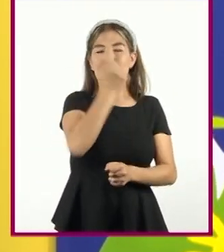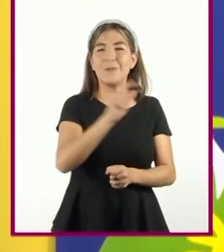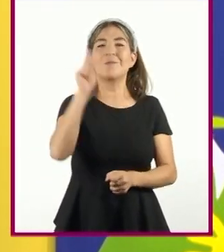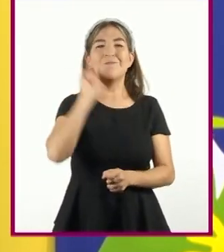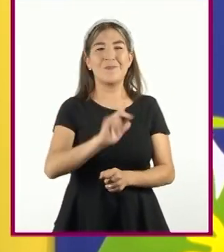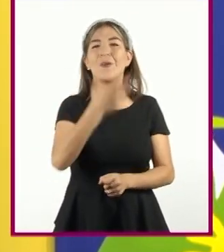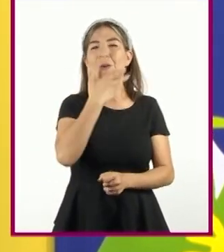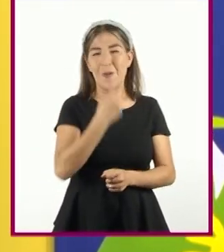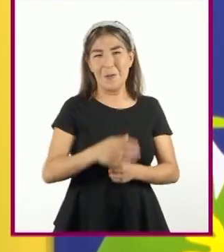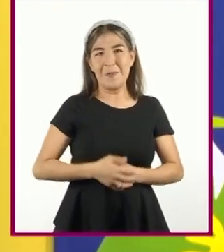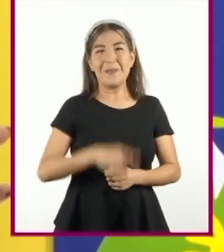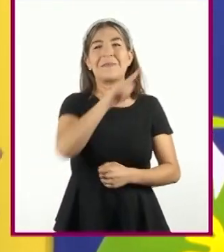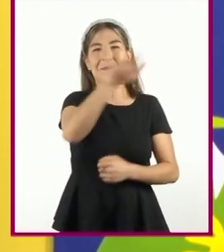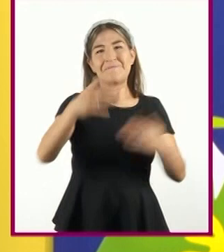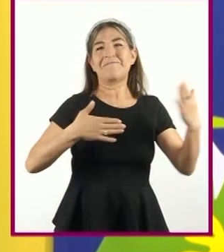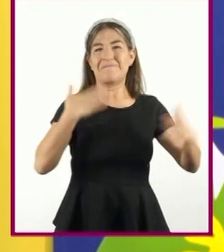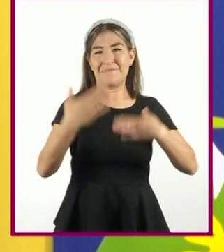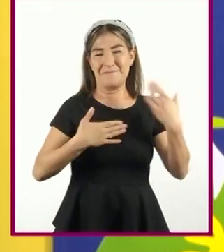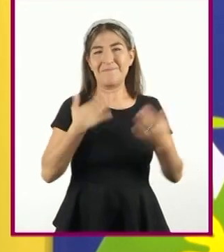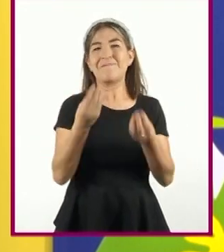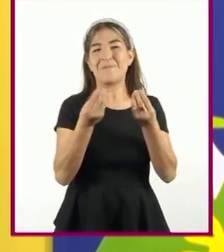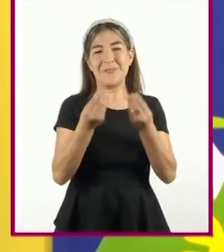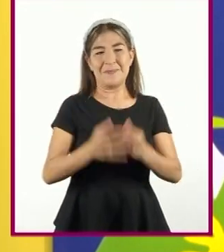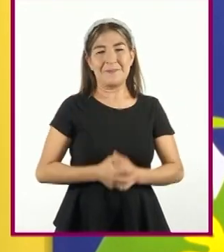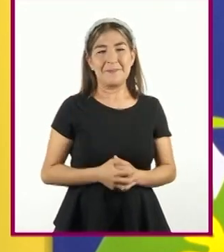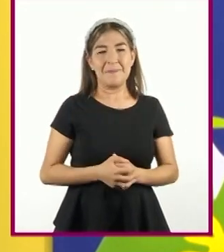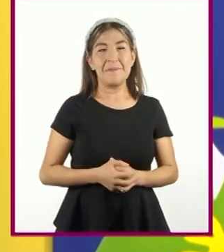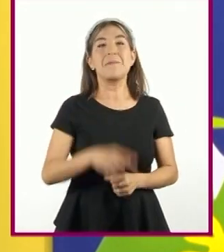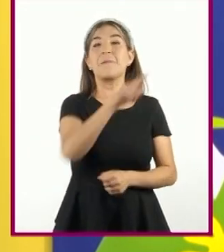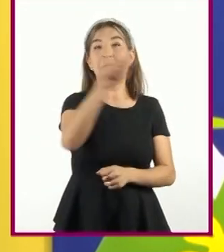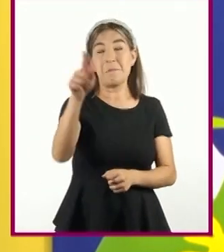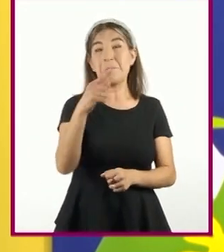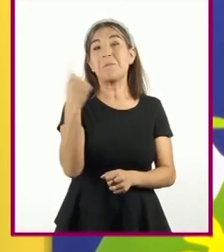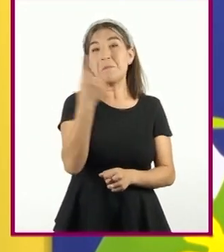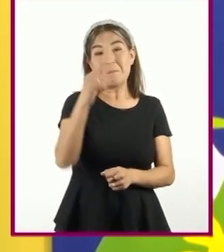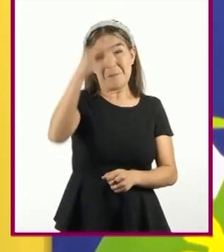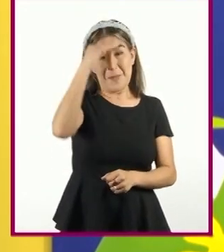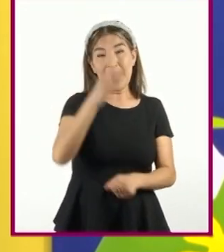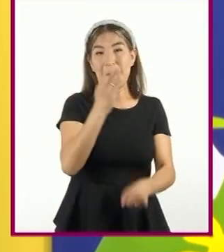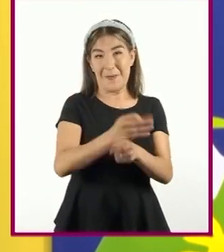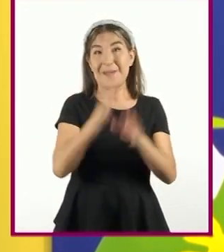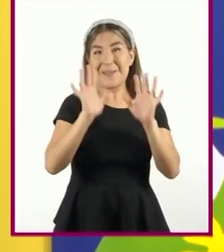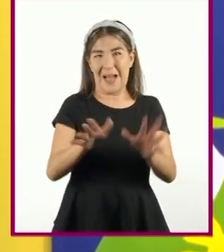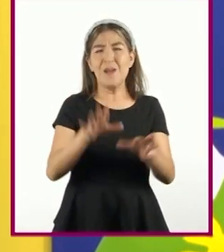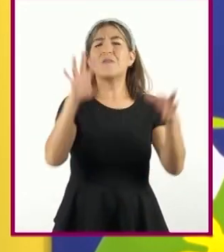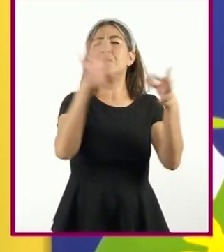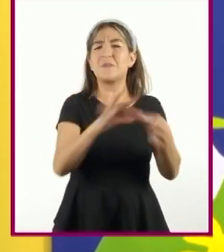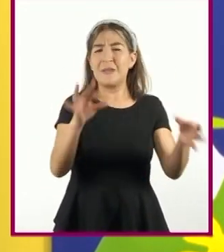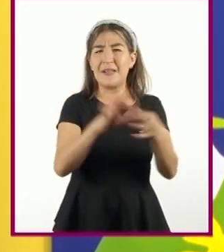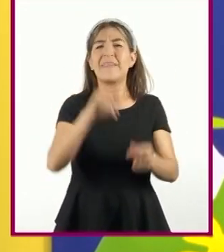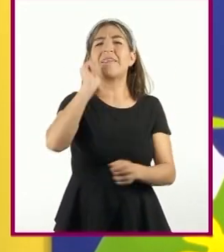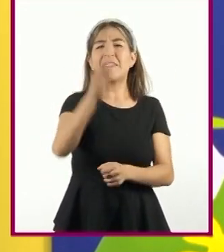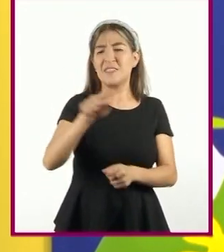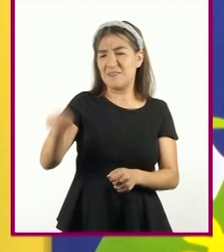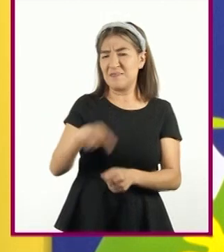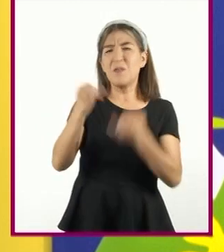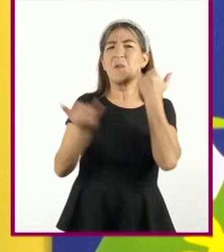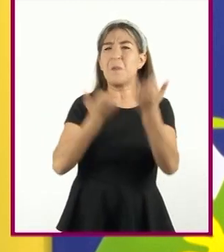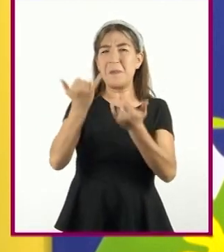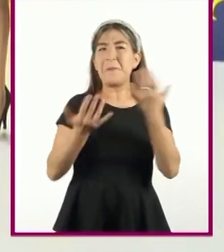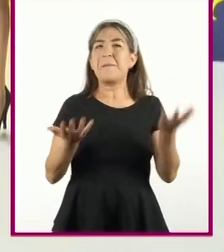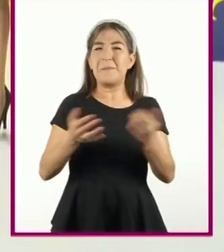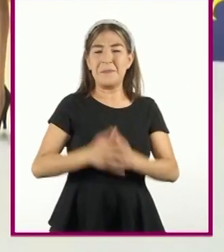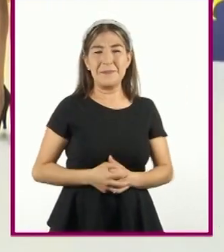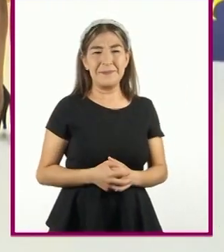alumnas y alumnos se divertirán mucho. ¿Qué les parece si comenzamos por explicar en qué consiste este